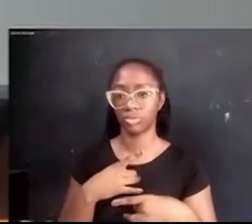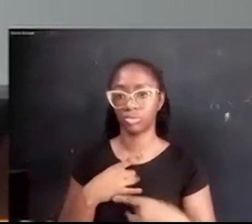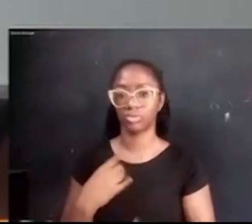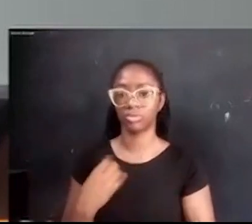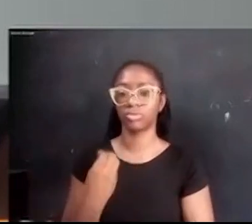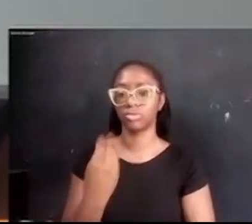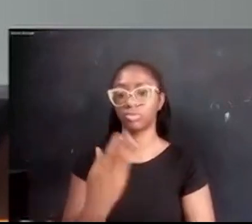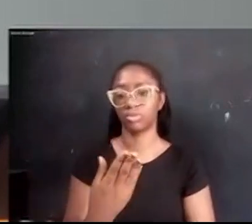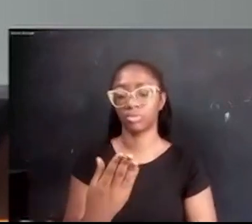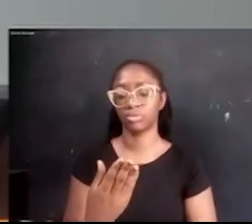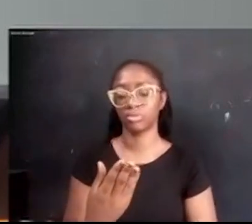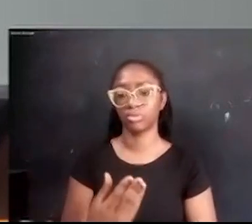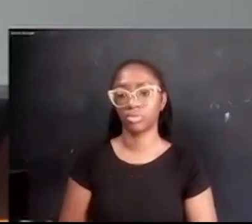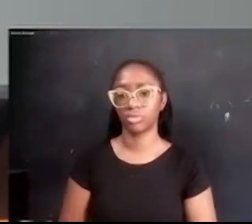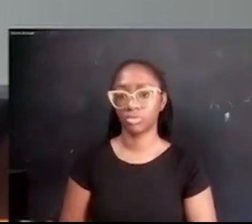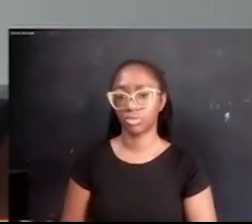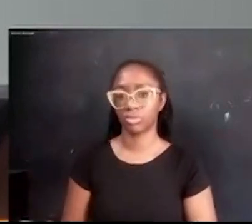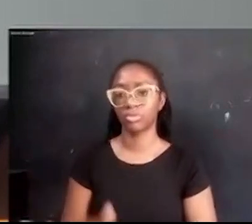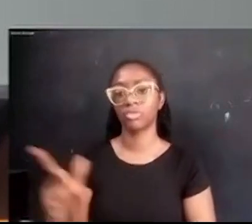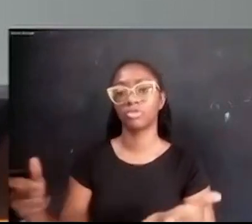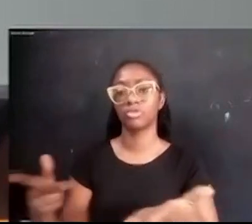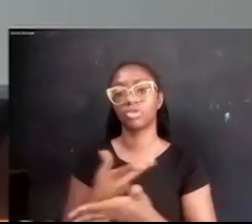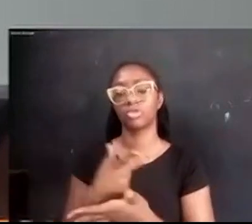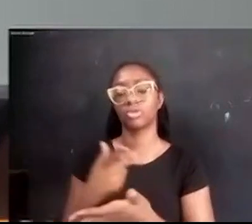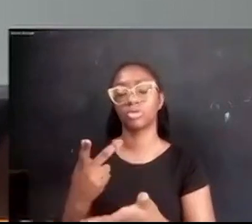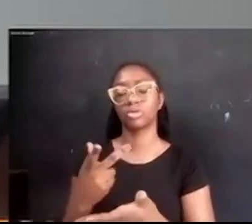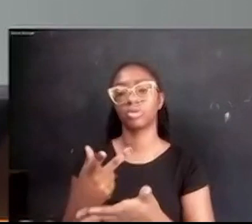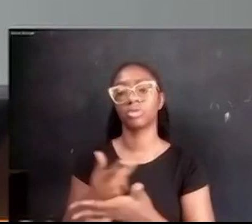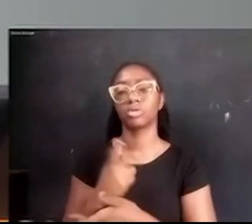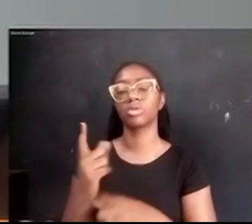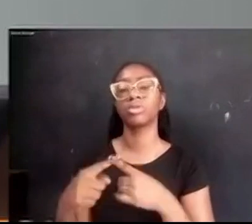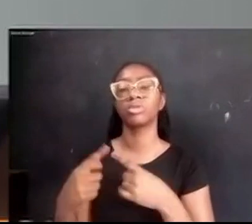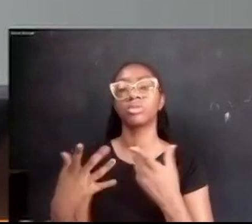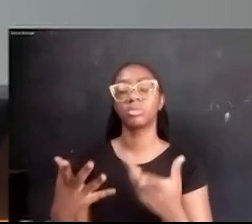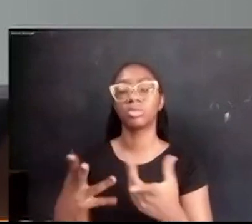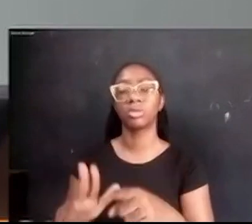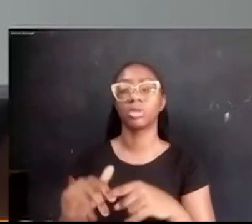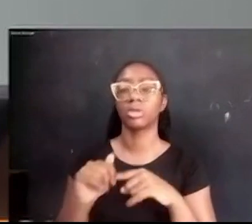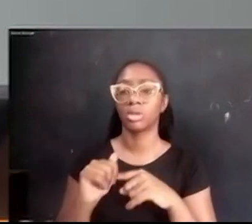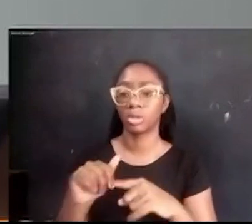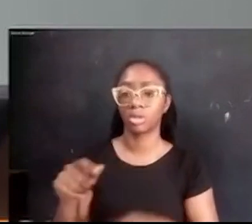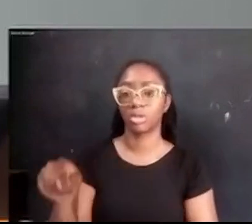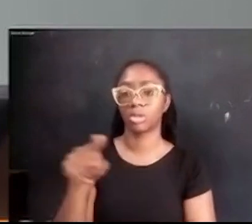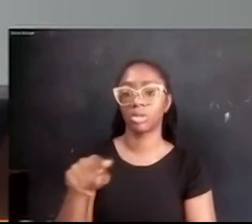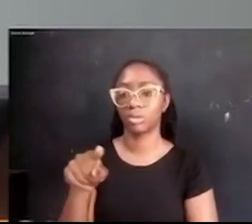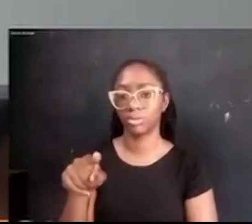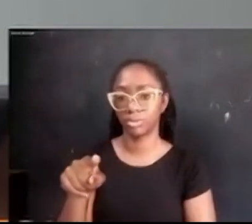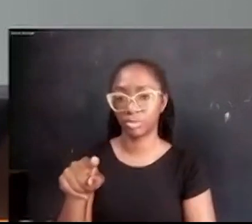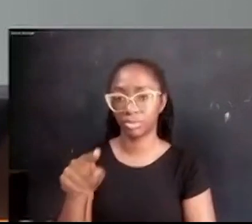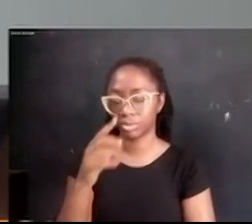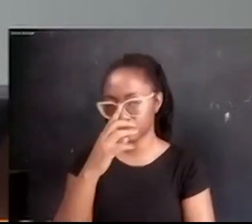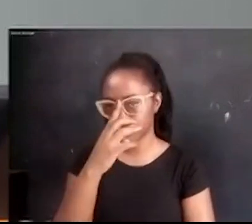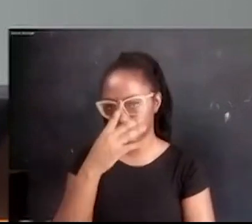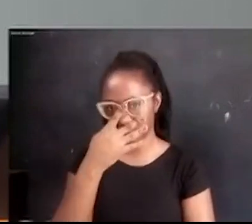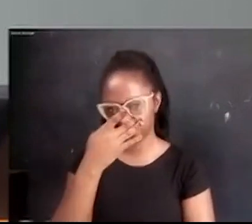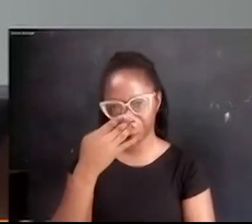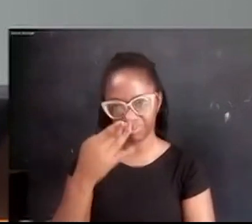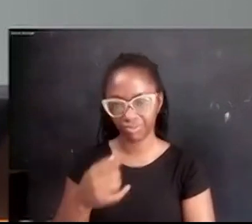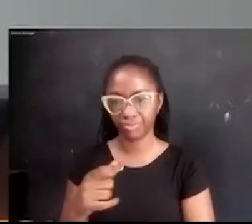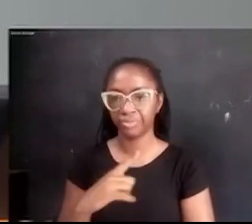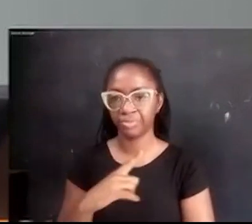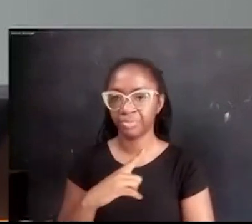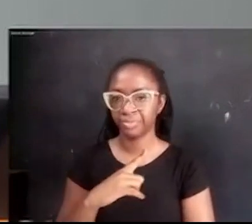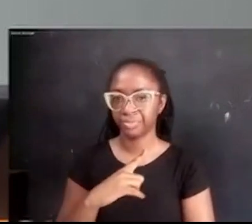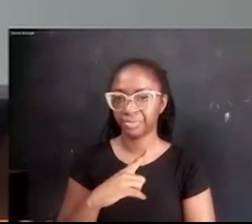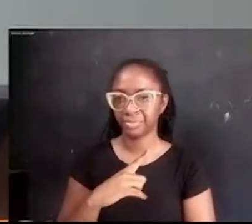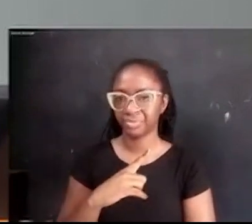constitución. Y esa concepción fue exprimida por Emmanuel Joseph Sieyès, el que escribió ¿Qu'est-ce que le